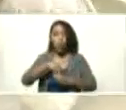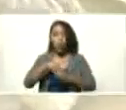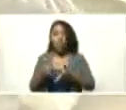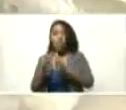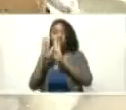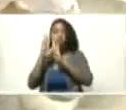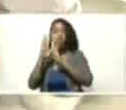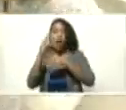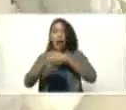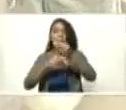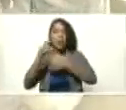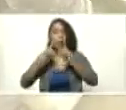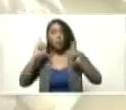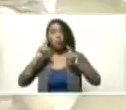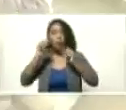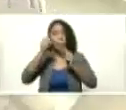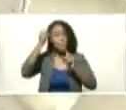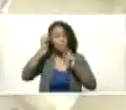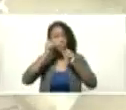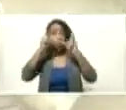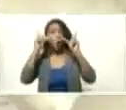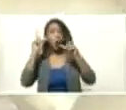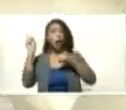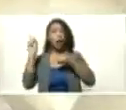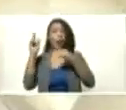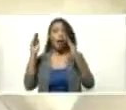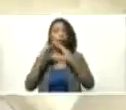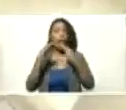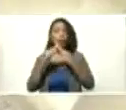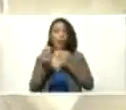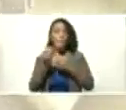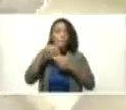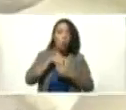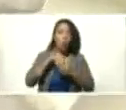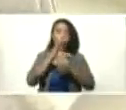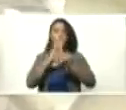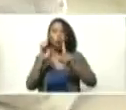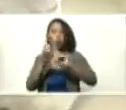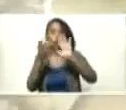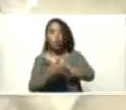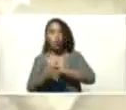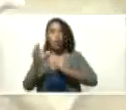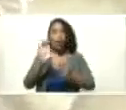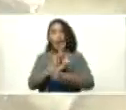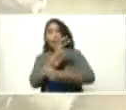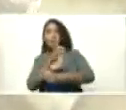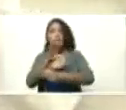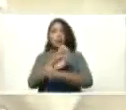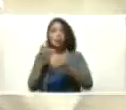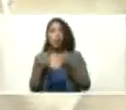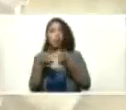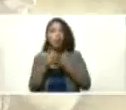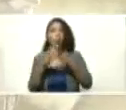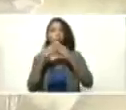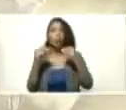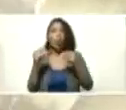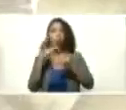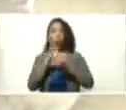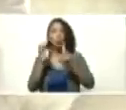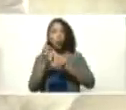a la música impresionante, la cuna de cantores, cantantes, agrupaciones de toda naturaleza y de todos los